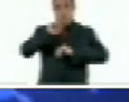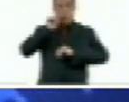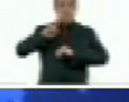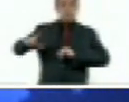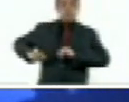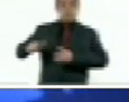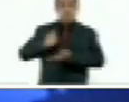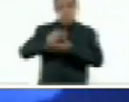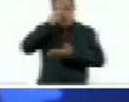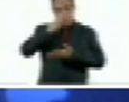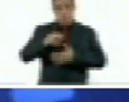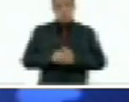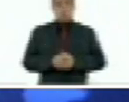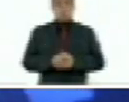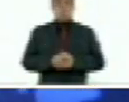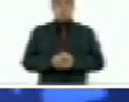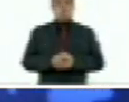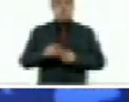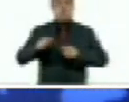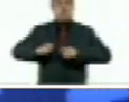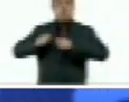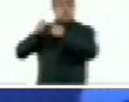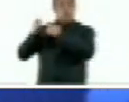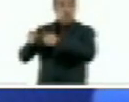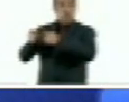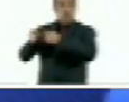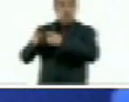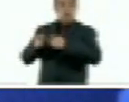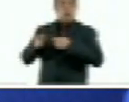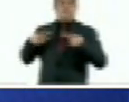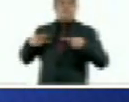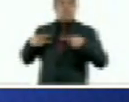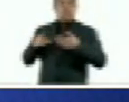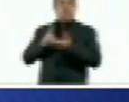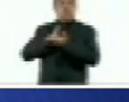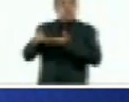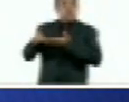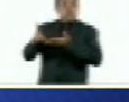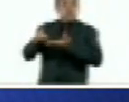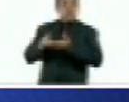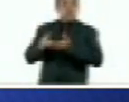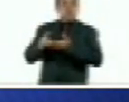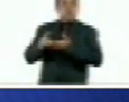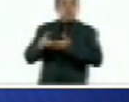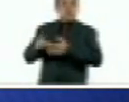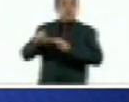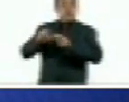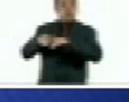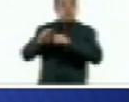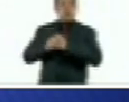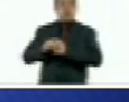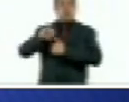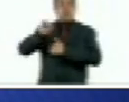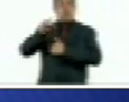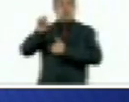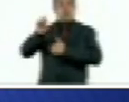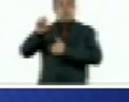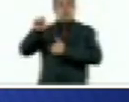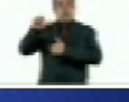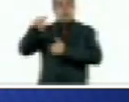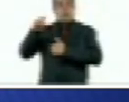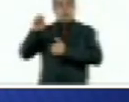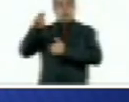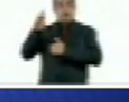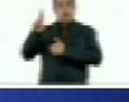se redujera incluso más la edad de la que pueden recibir esta pensión O podría ver si te podría servir